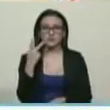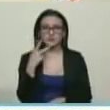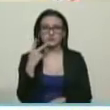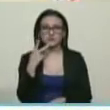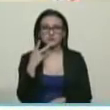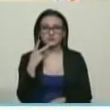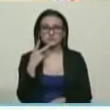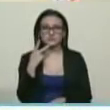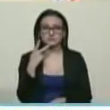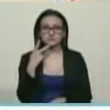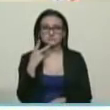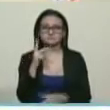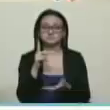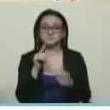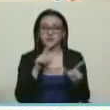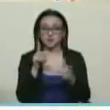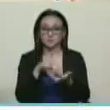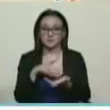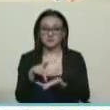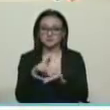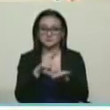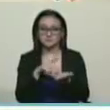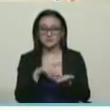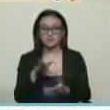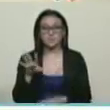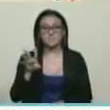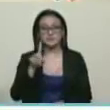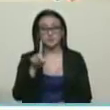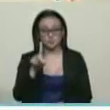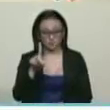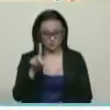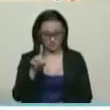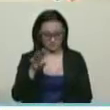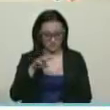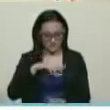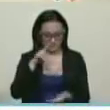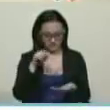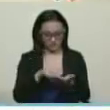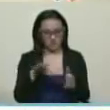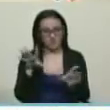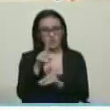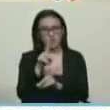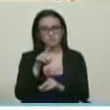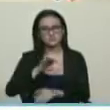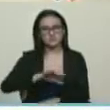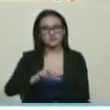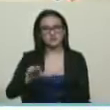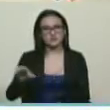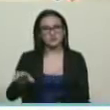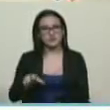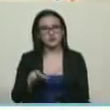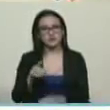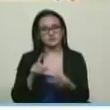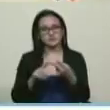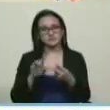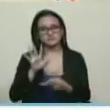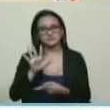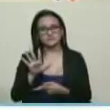fines políticas participando, de los cuales 21 son nacionales, 11 son regionales, son